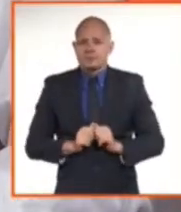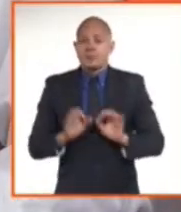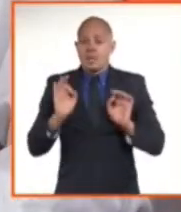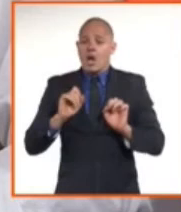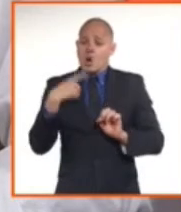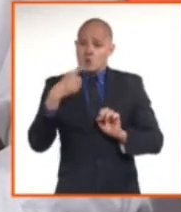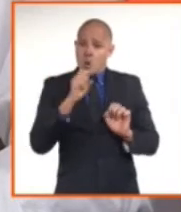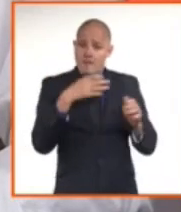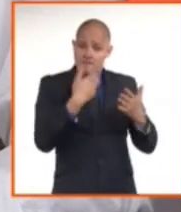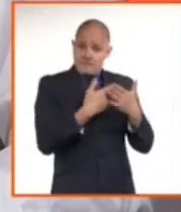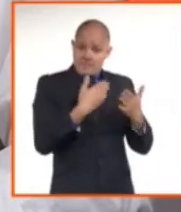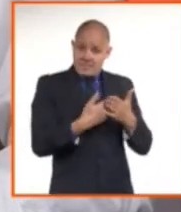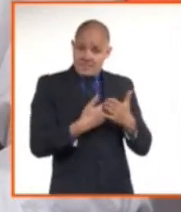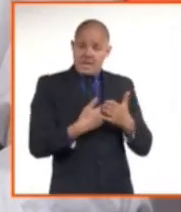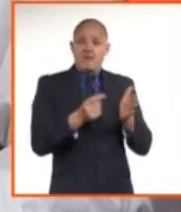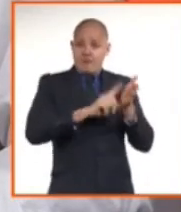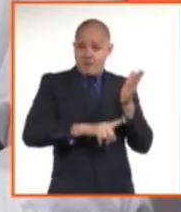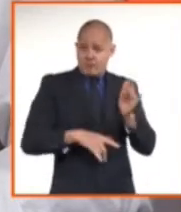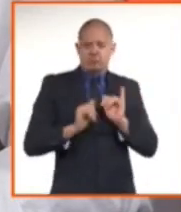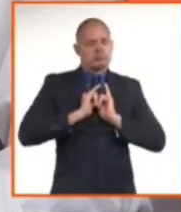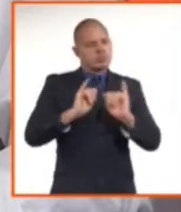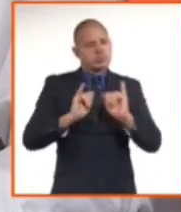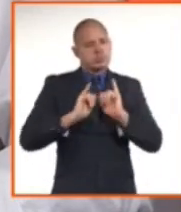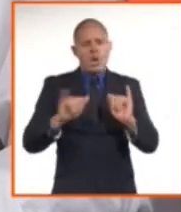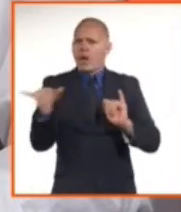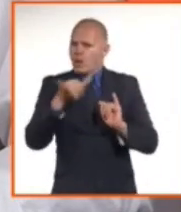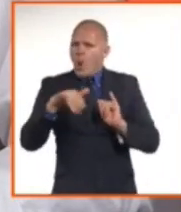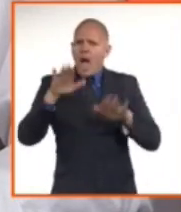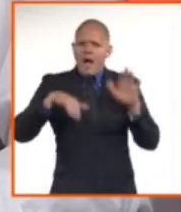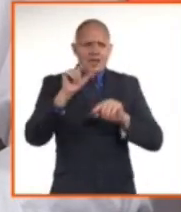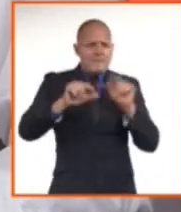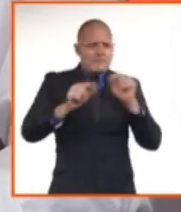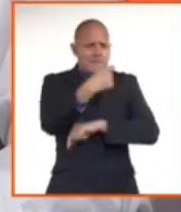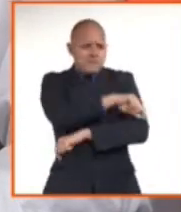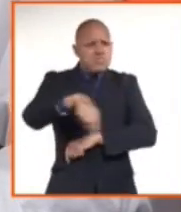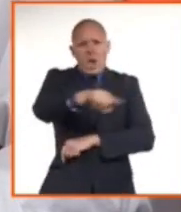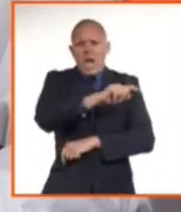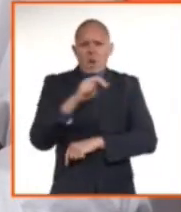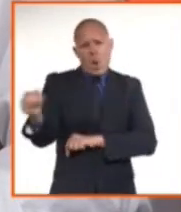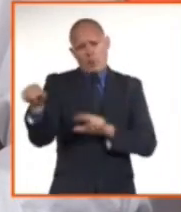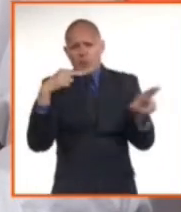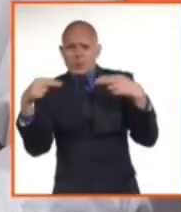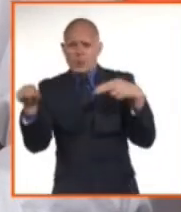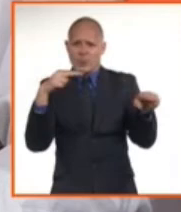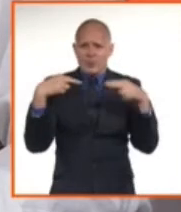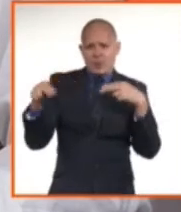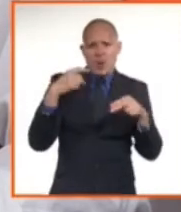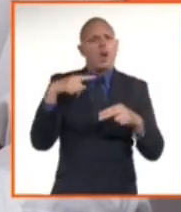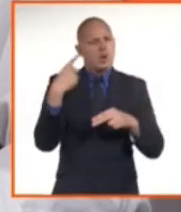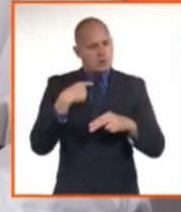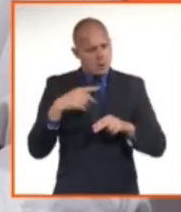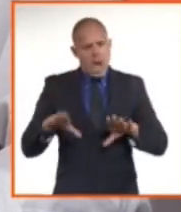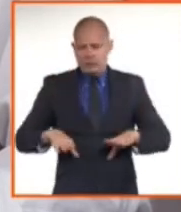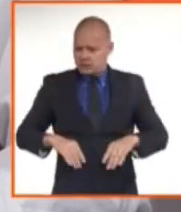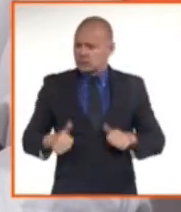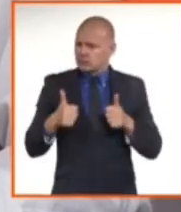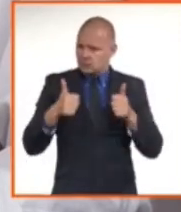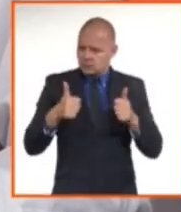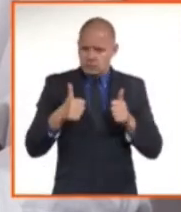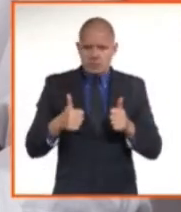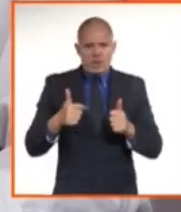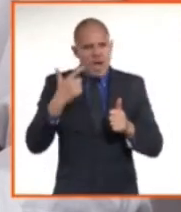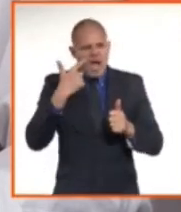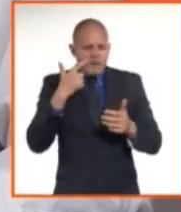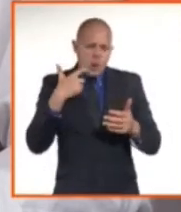constantemente retroalimentados de todas las opiniones, sugerencias que nuestro pueblo plantea para la mejora de ir mejorando